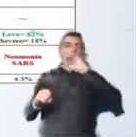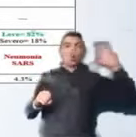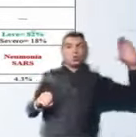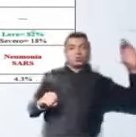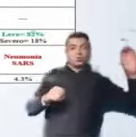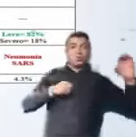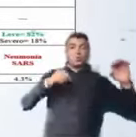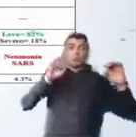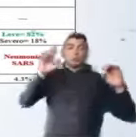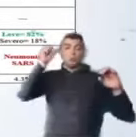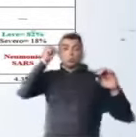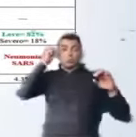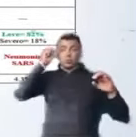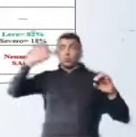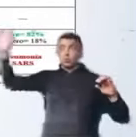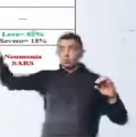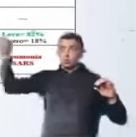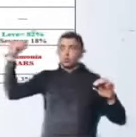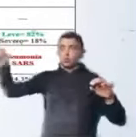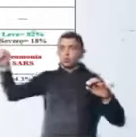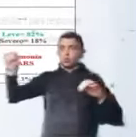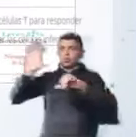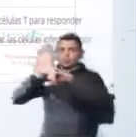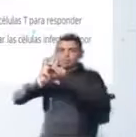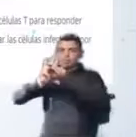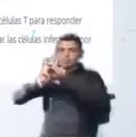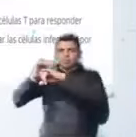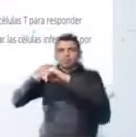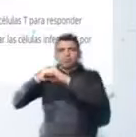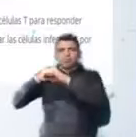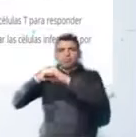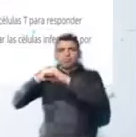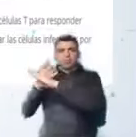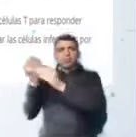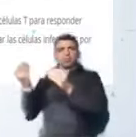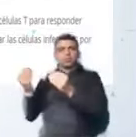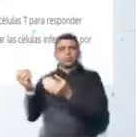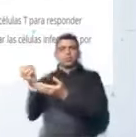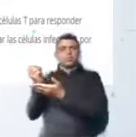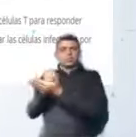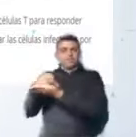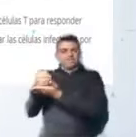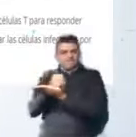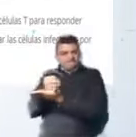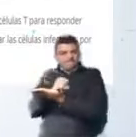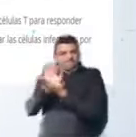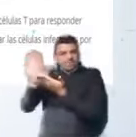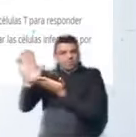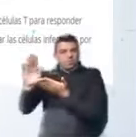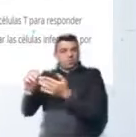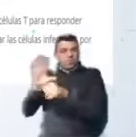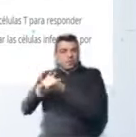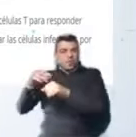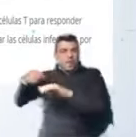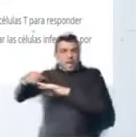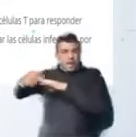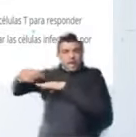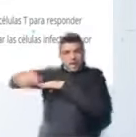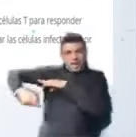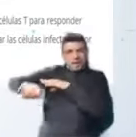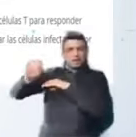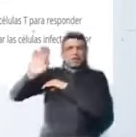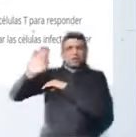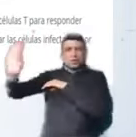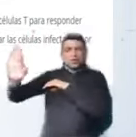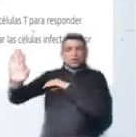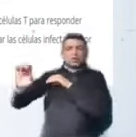médicos asiáticos, los médicos orientales utilizan muchísimo la medicina tradicional china, y en estos artículos hablaban precisamente del reishi